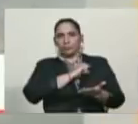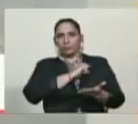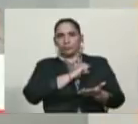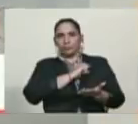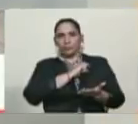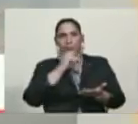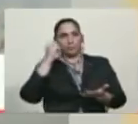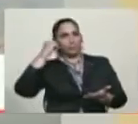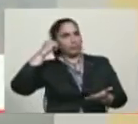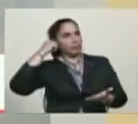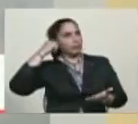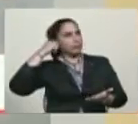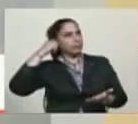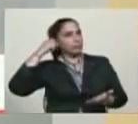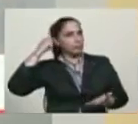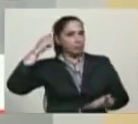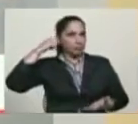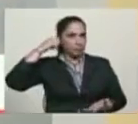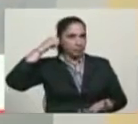detroit